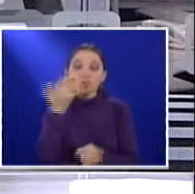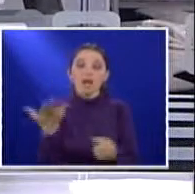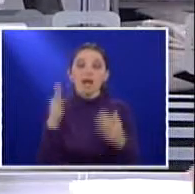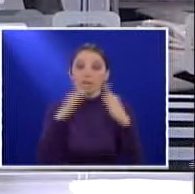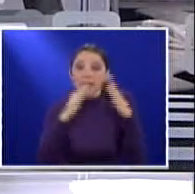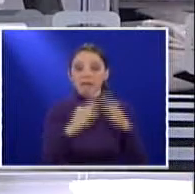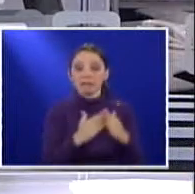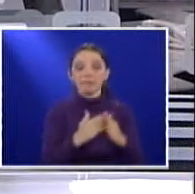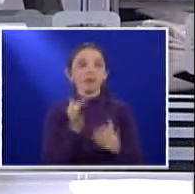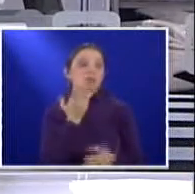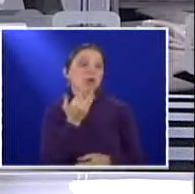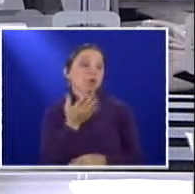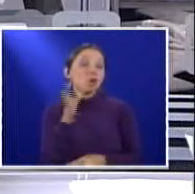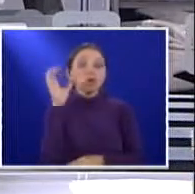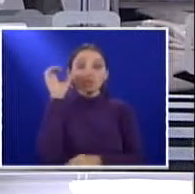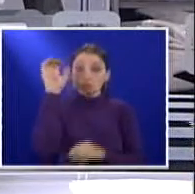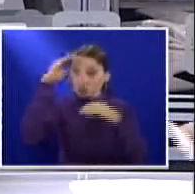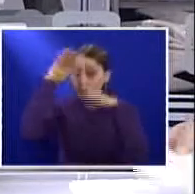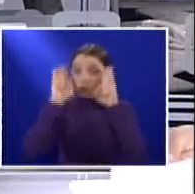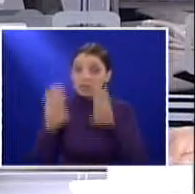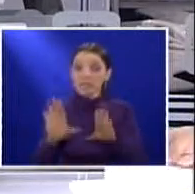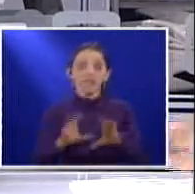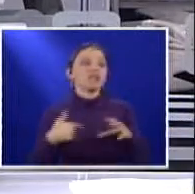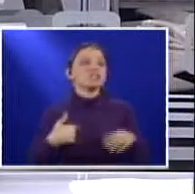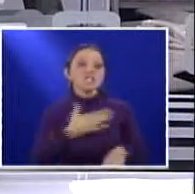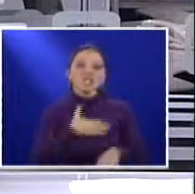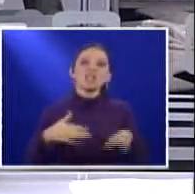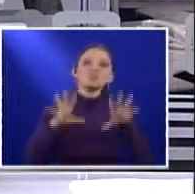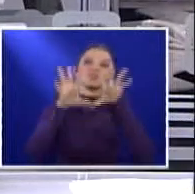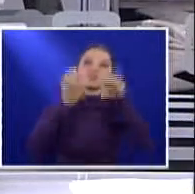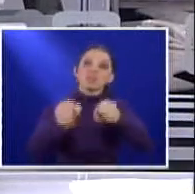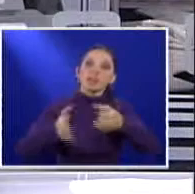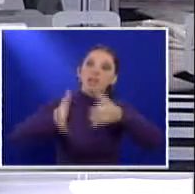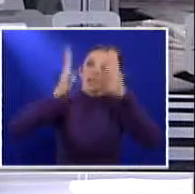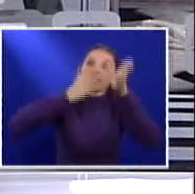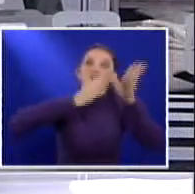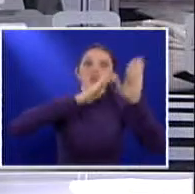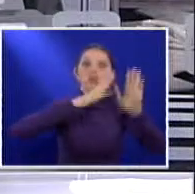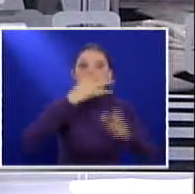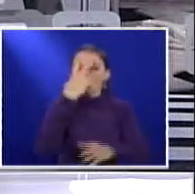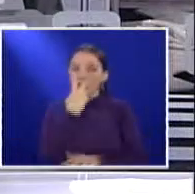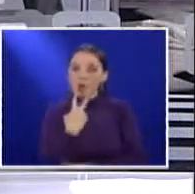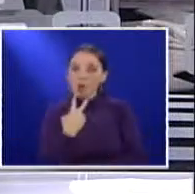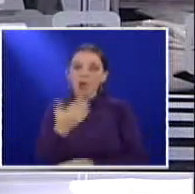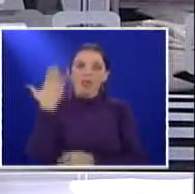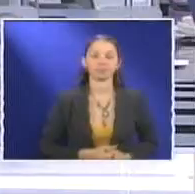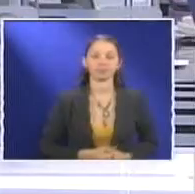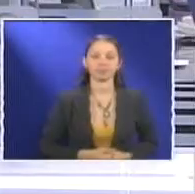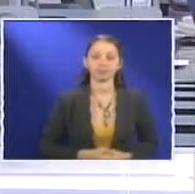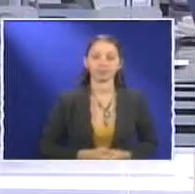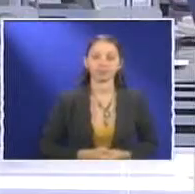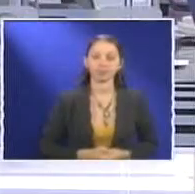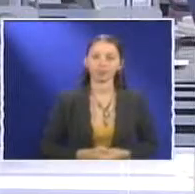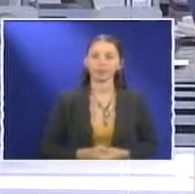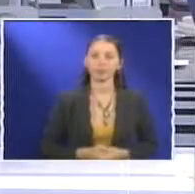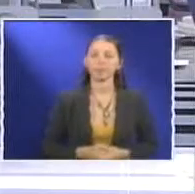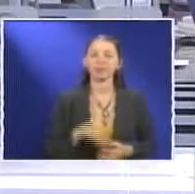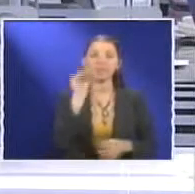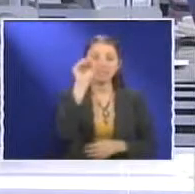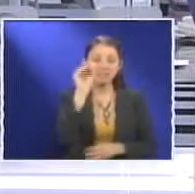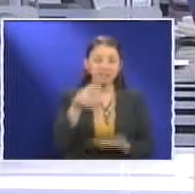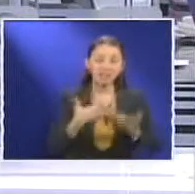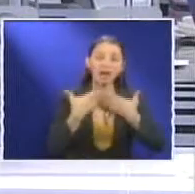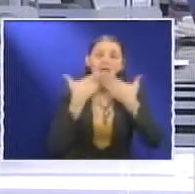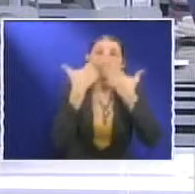De no ser escuchados, amenazan con invadir cuatro torres cercanas que están en ruinas desde hace más de 25 años. Para aclamar por la